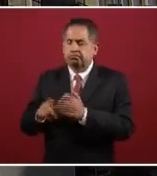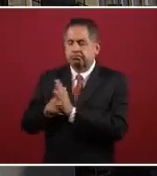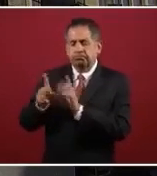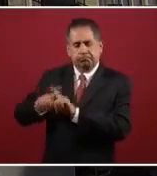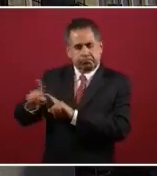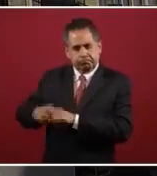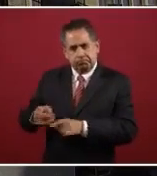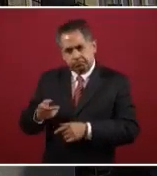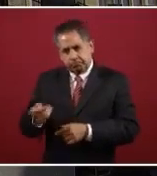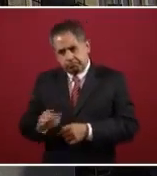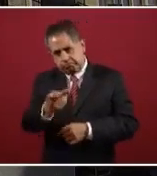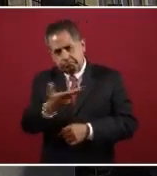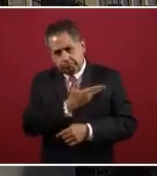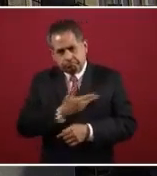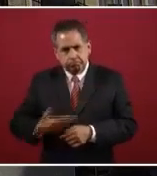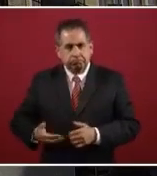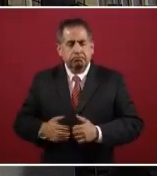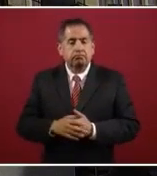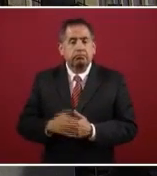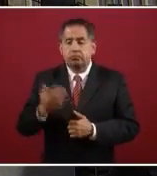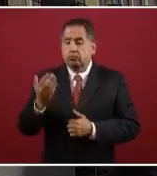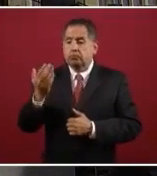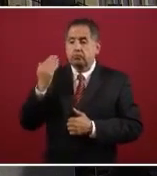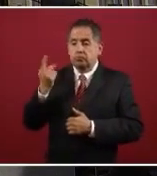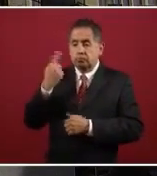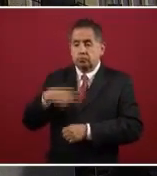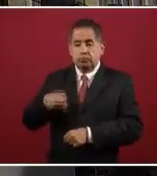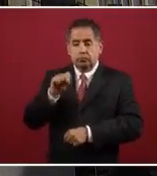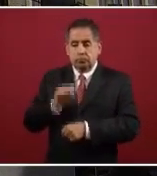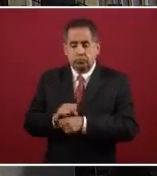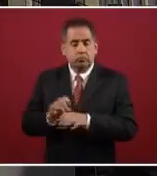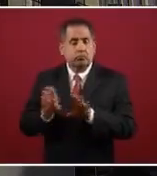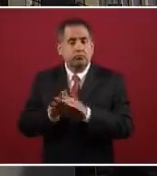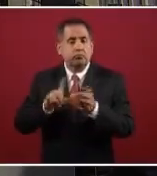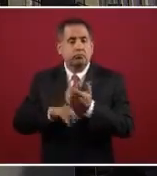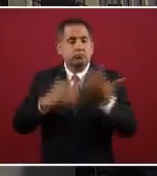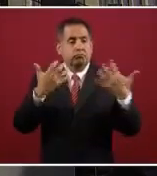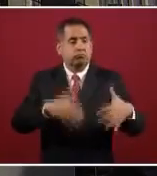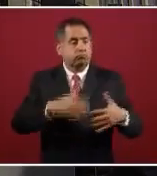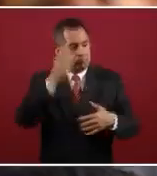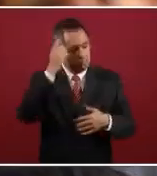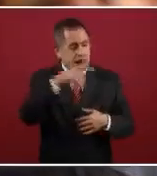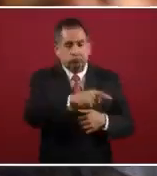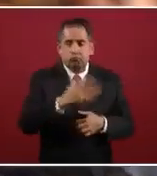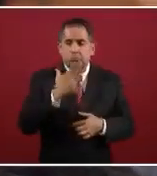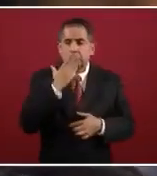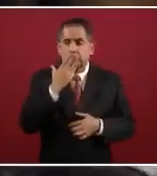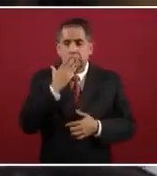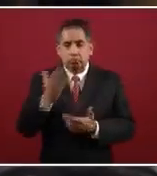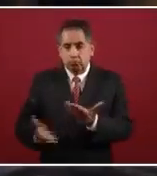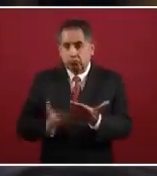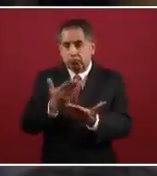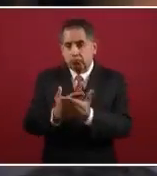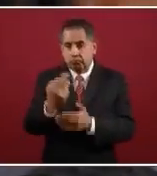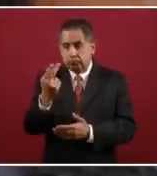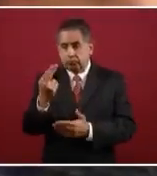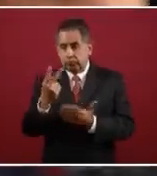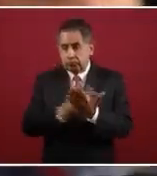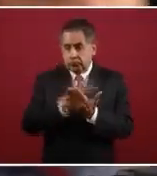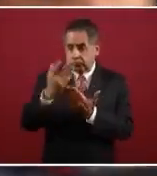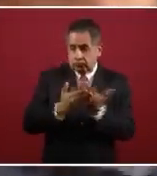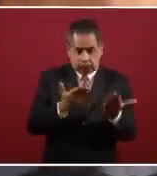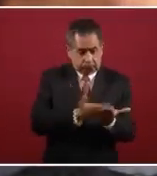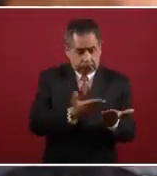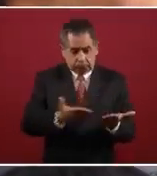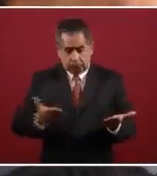Tijuana. Presidente, la semana pasada usted se reunió con un grupo de empresarios de Sonora que le presentaron 25 proyectos.